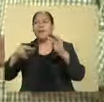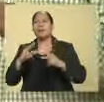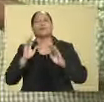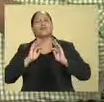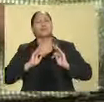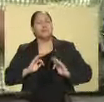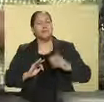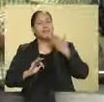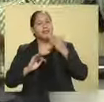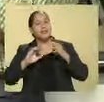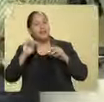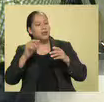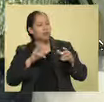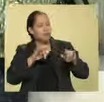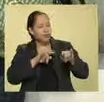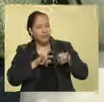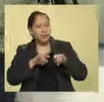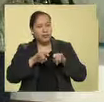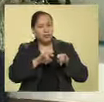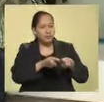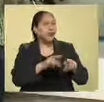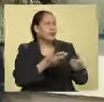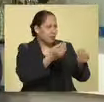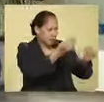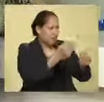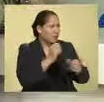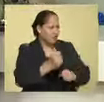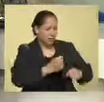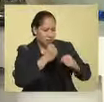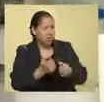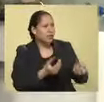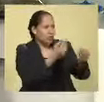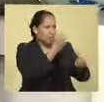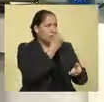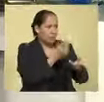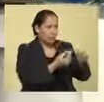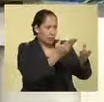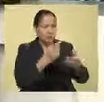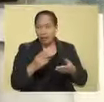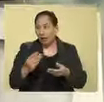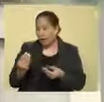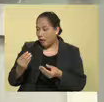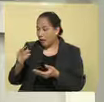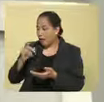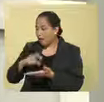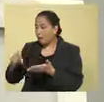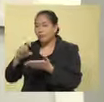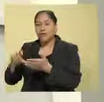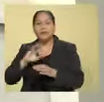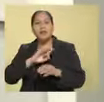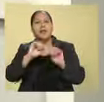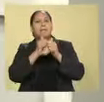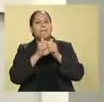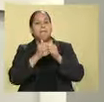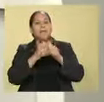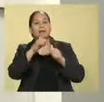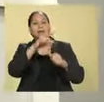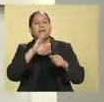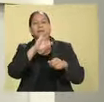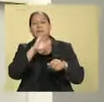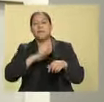genial, se te acercan otras trajineras chiquitas a ofrecerte la comida típica. Qué rico, ¿no? Delicioso. ¿Qué, hijo, yo soy el fan de los esquites. Sí,